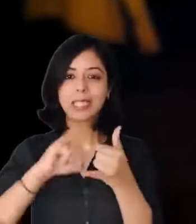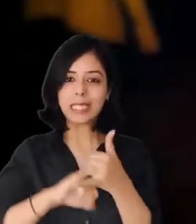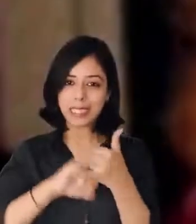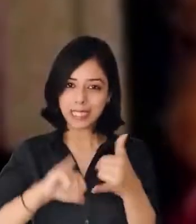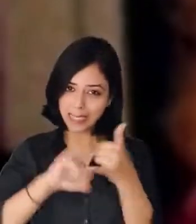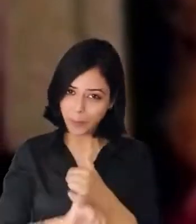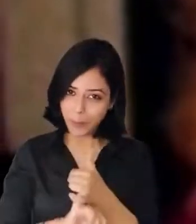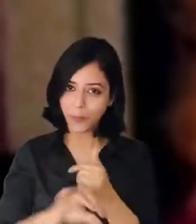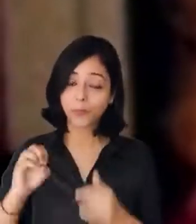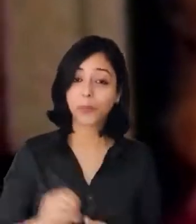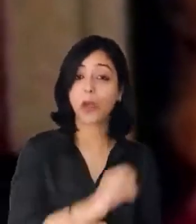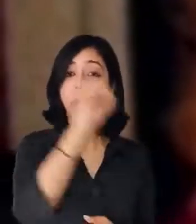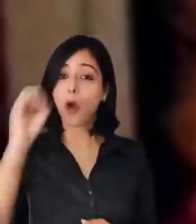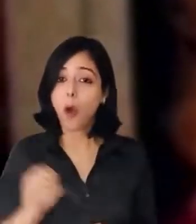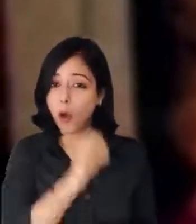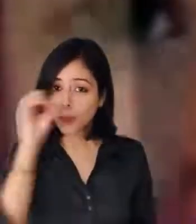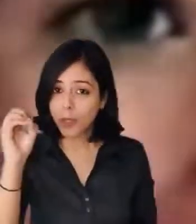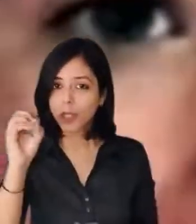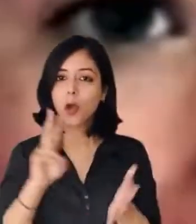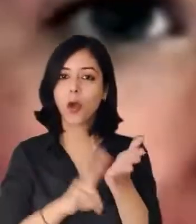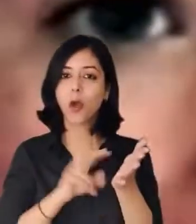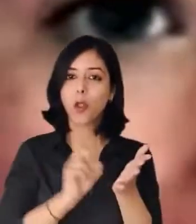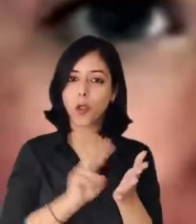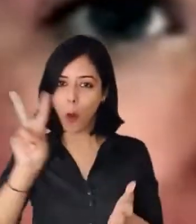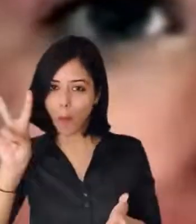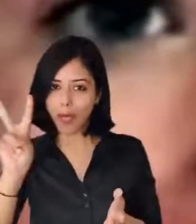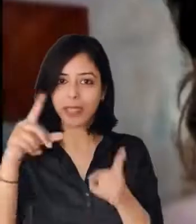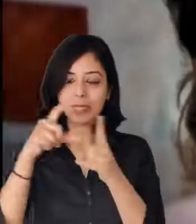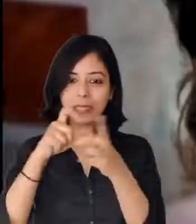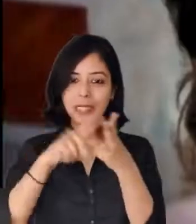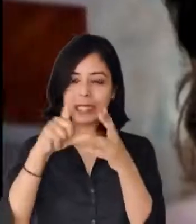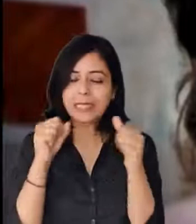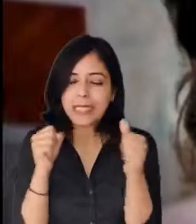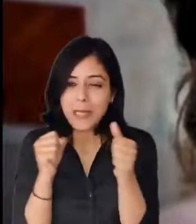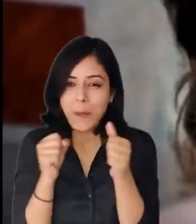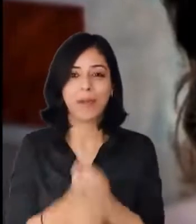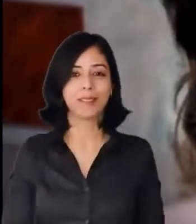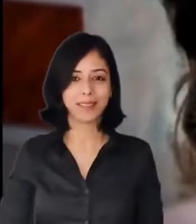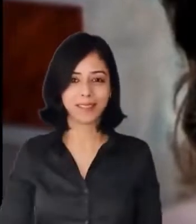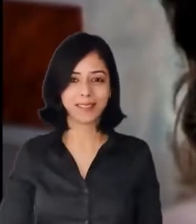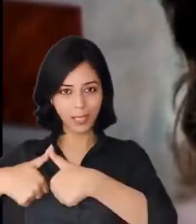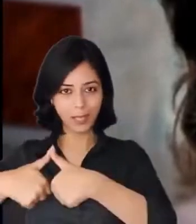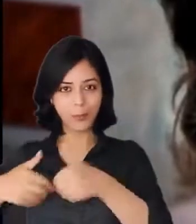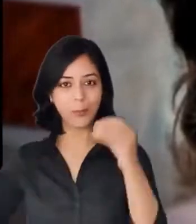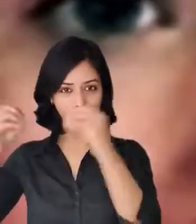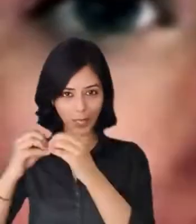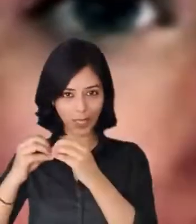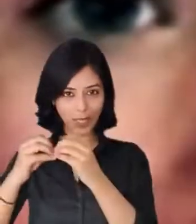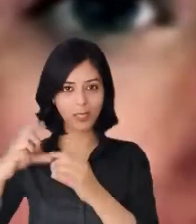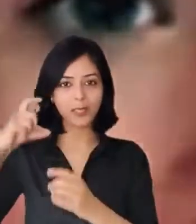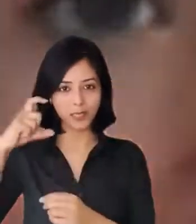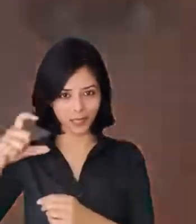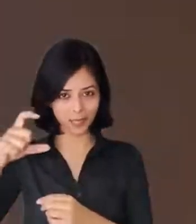La madre de Robin quedó destrozada cuando su hijo le dio la trágica noticia. Fue algo horrendo.